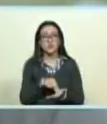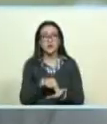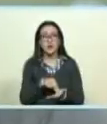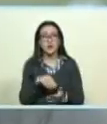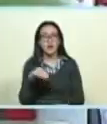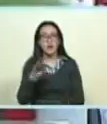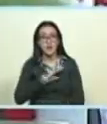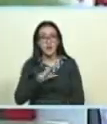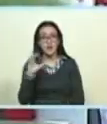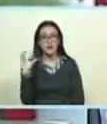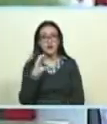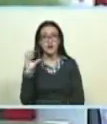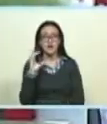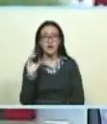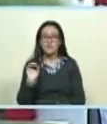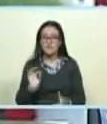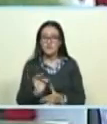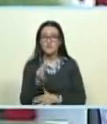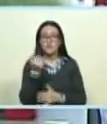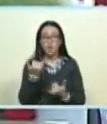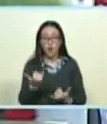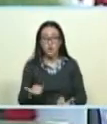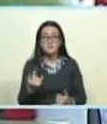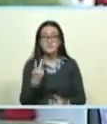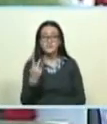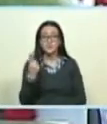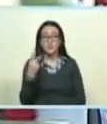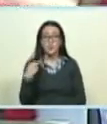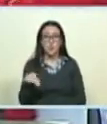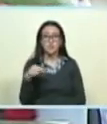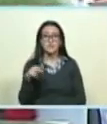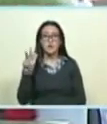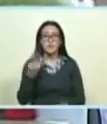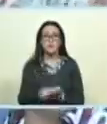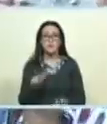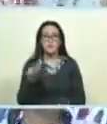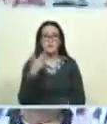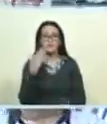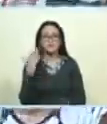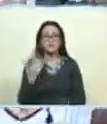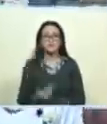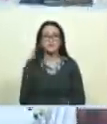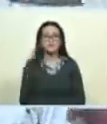Experimental de Caracas, que he fundado el día de hoy, 21 de noviembre. Aprobado.